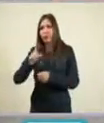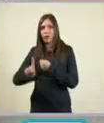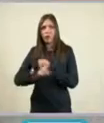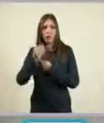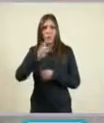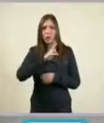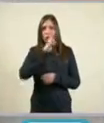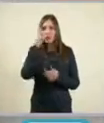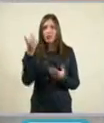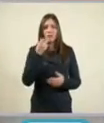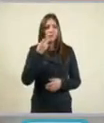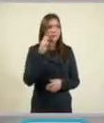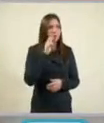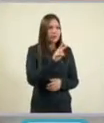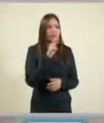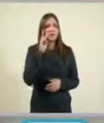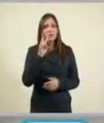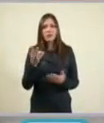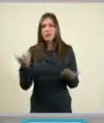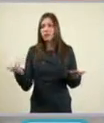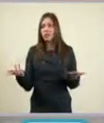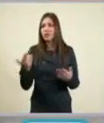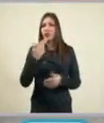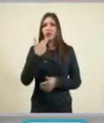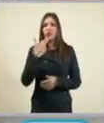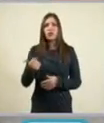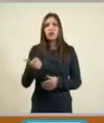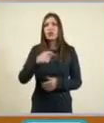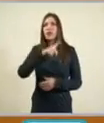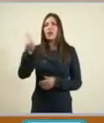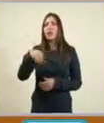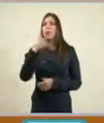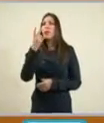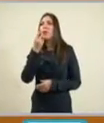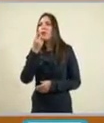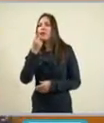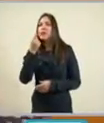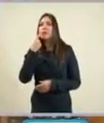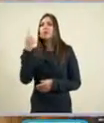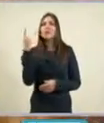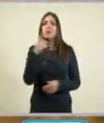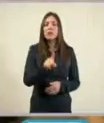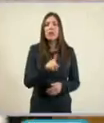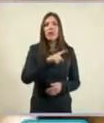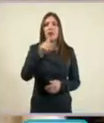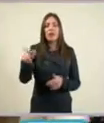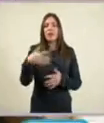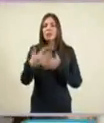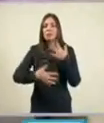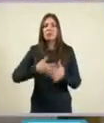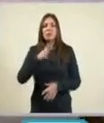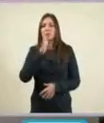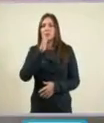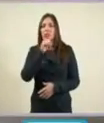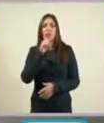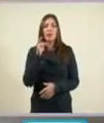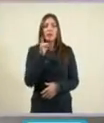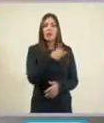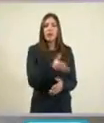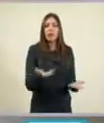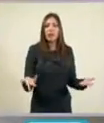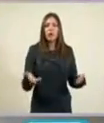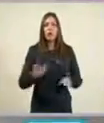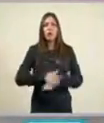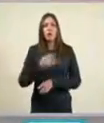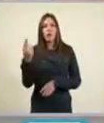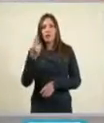está funcionando que lancemos a los policías, que lancemos, esto no está sirviendo. Claro. ¿Por qué no tratamos la violencia